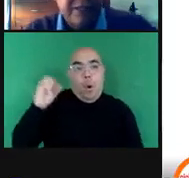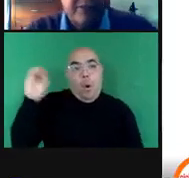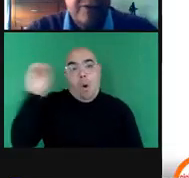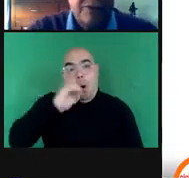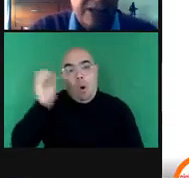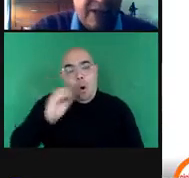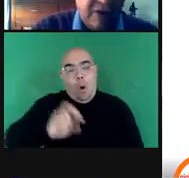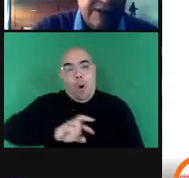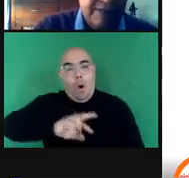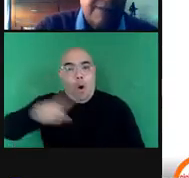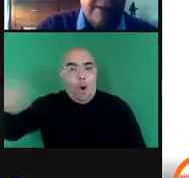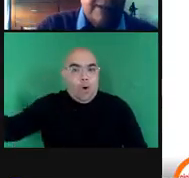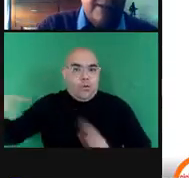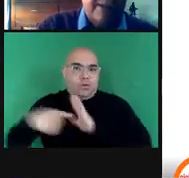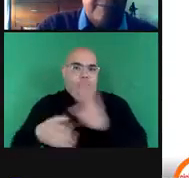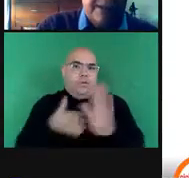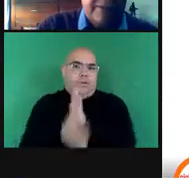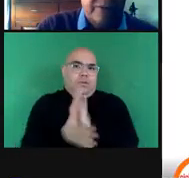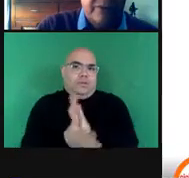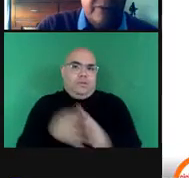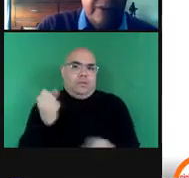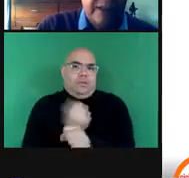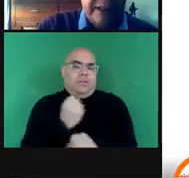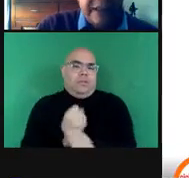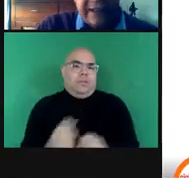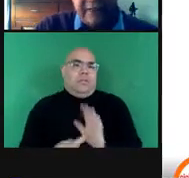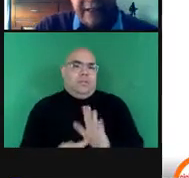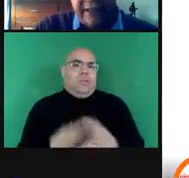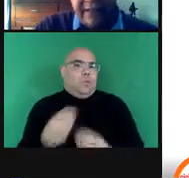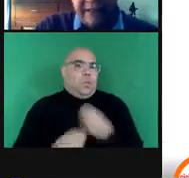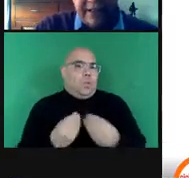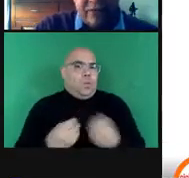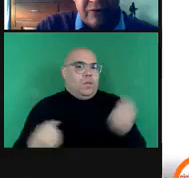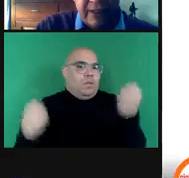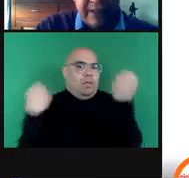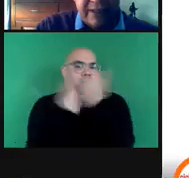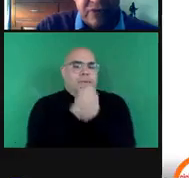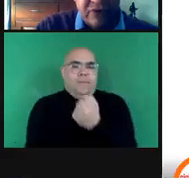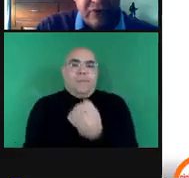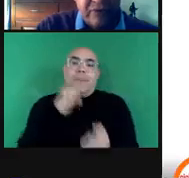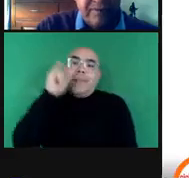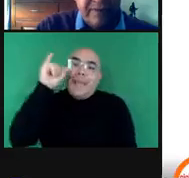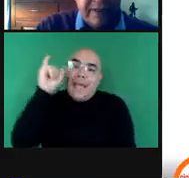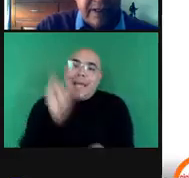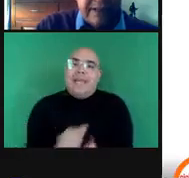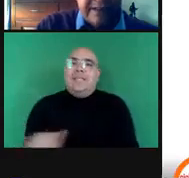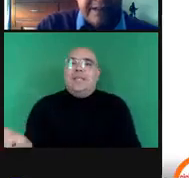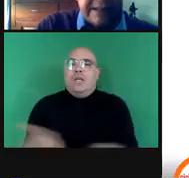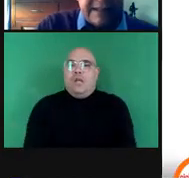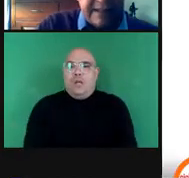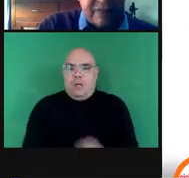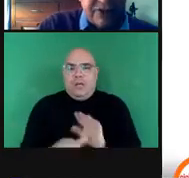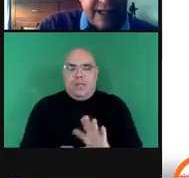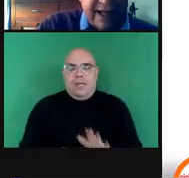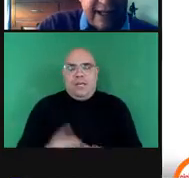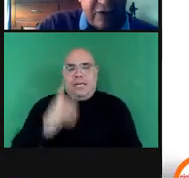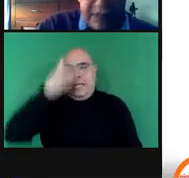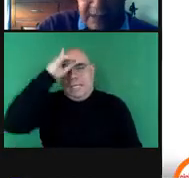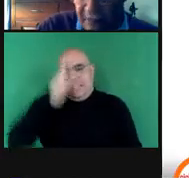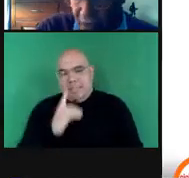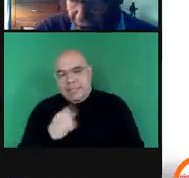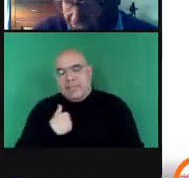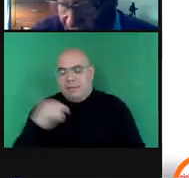otros elementos que no hacen parte del patrimonio? Y aquí viene realmente una discusión, si es que estamos